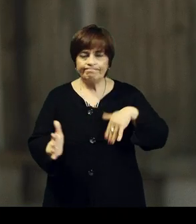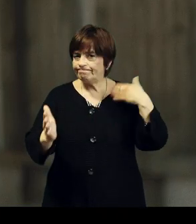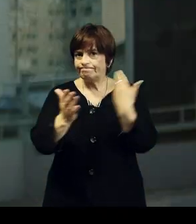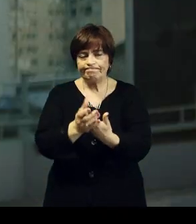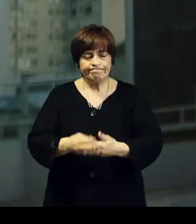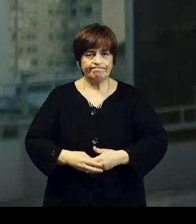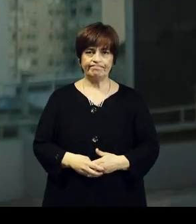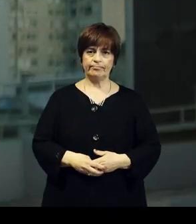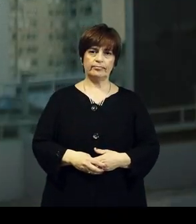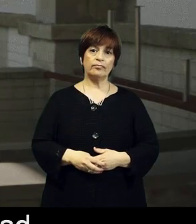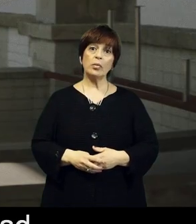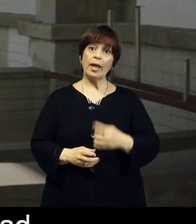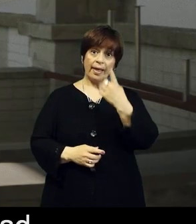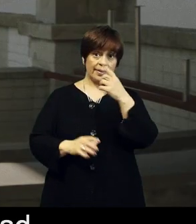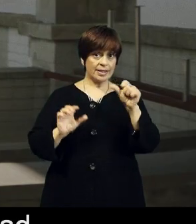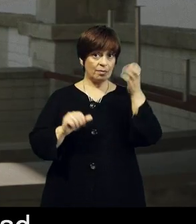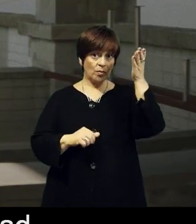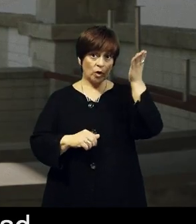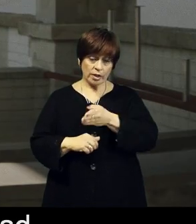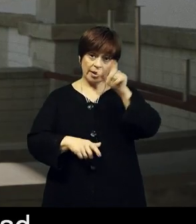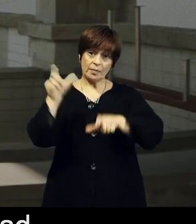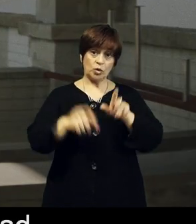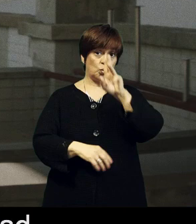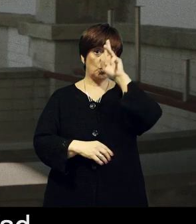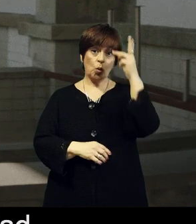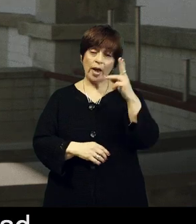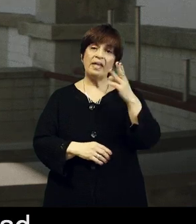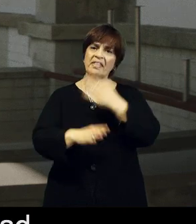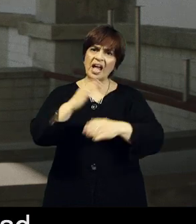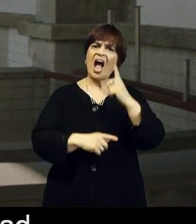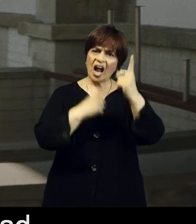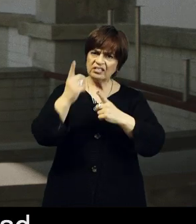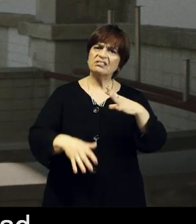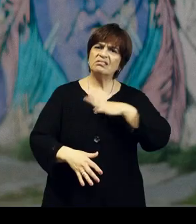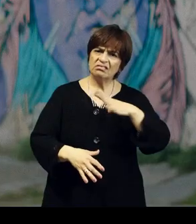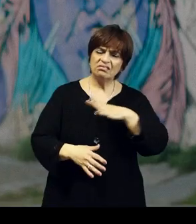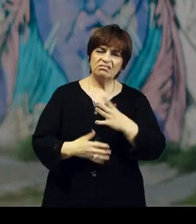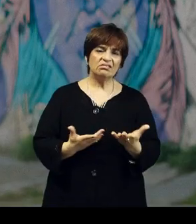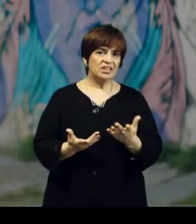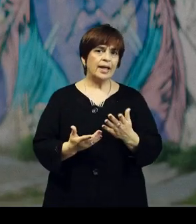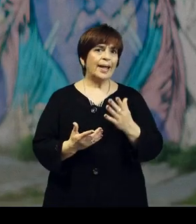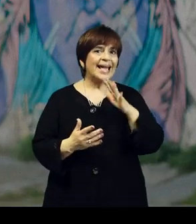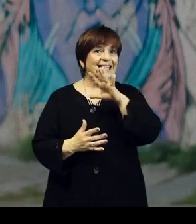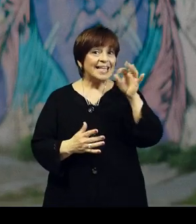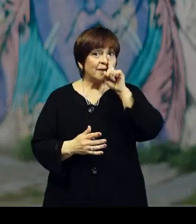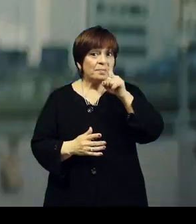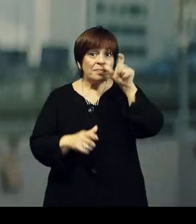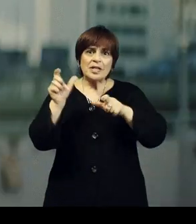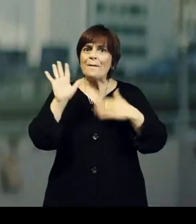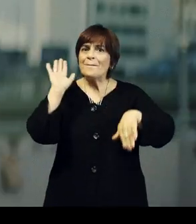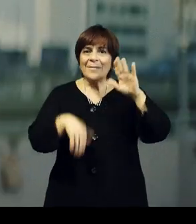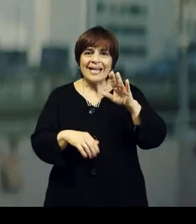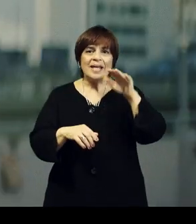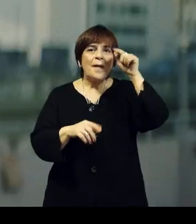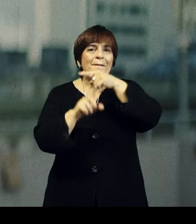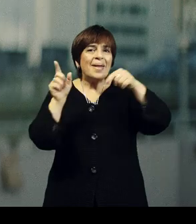acceder a intentarlo? El 16% de los uruguayos tiene algún tipo de discapacidad. Es más de 500.000 de personas. Más